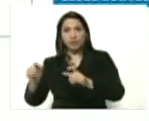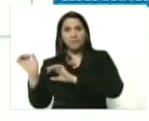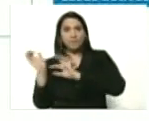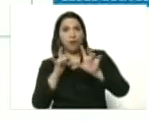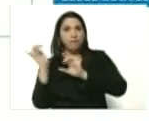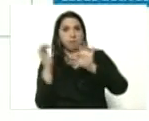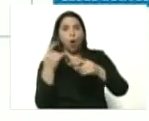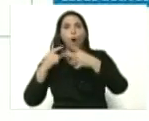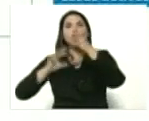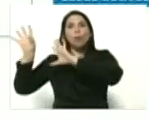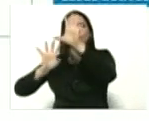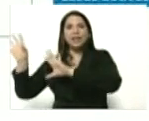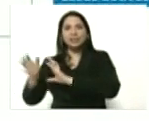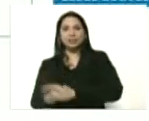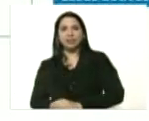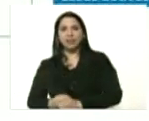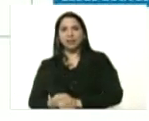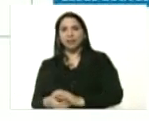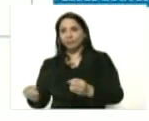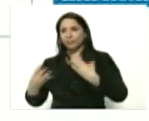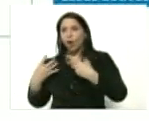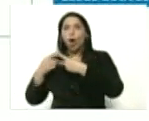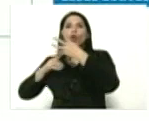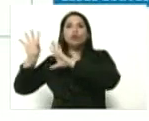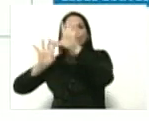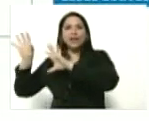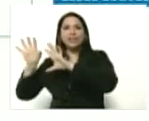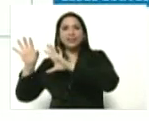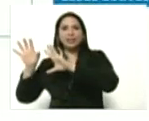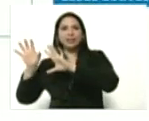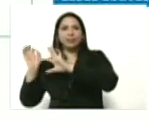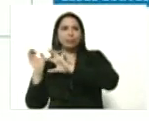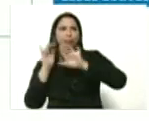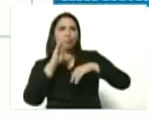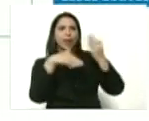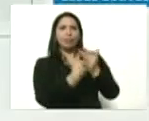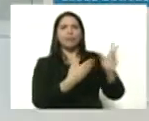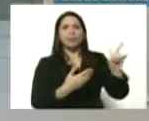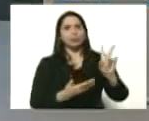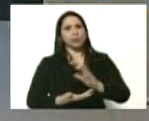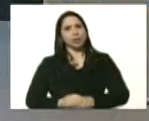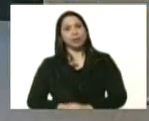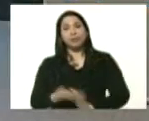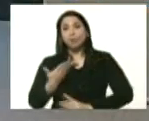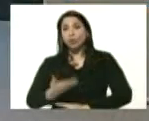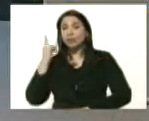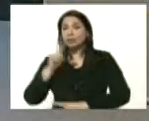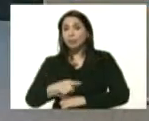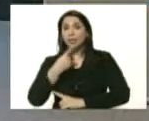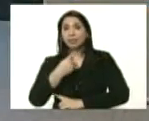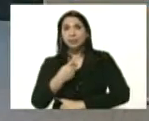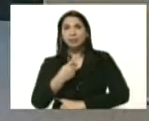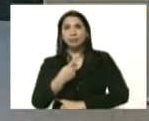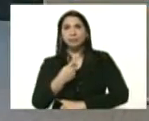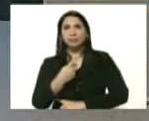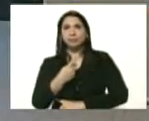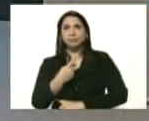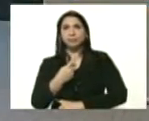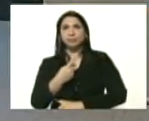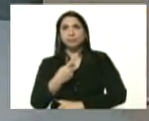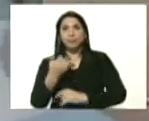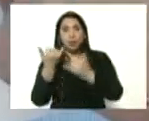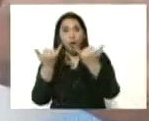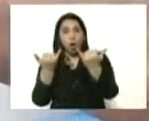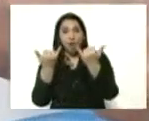otros países, que se infectaron en otros países y vinieron a Venezuela. Importante también decir que a los